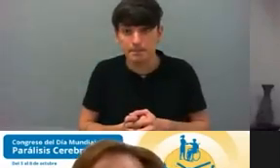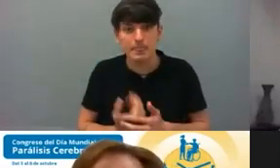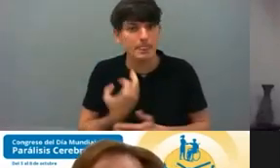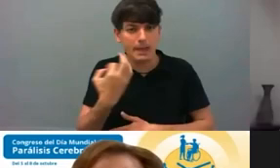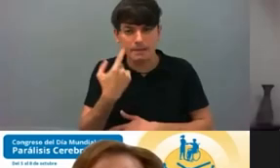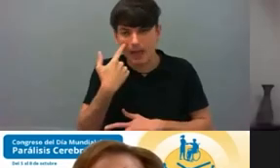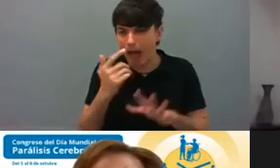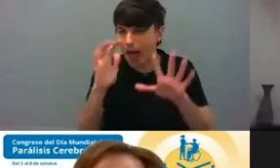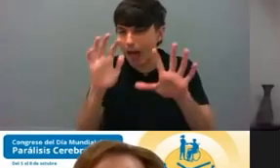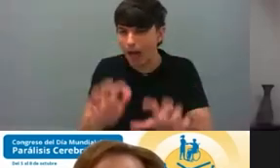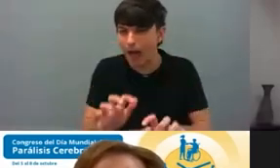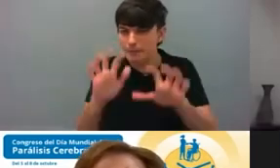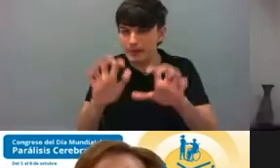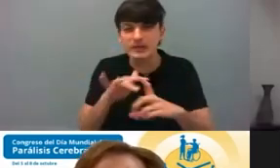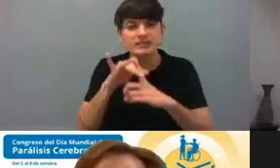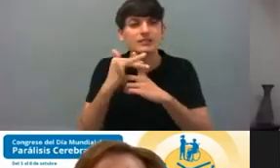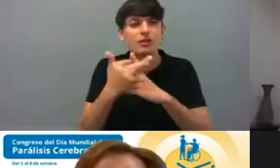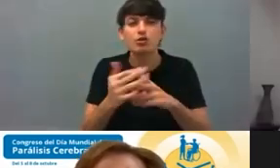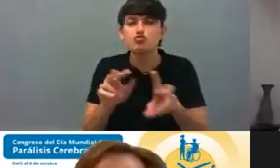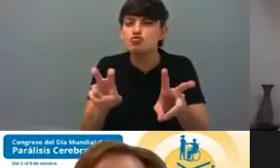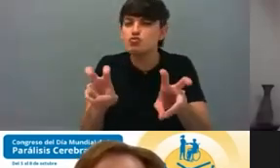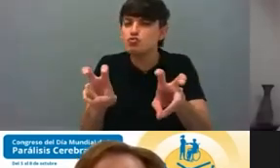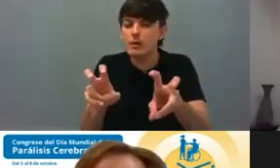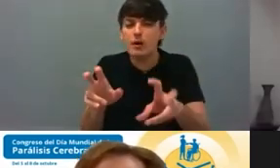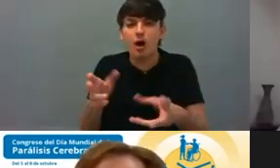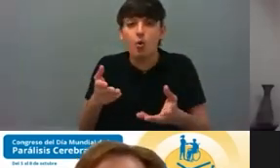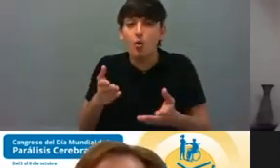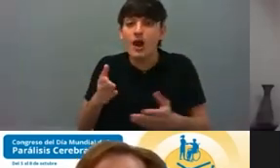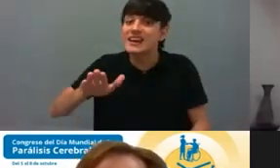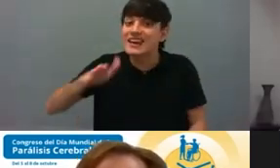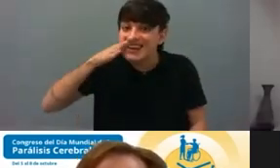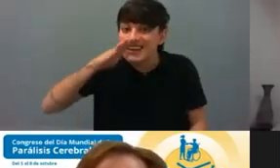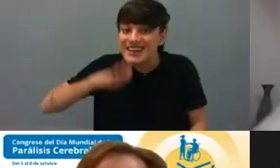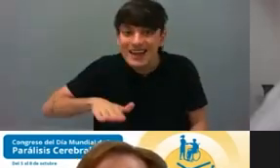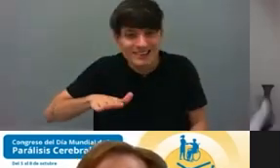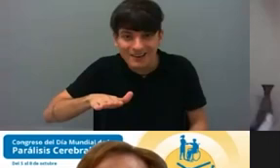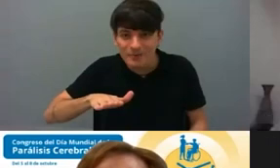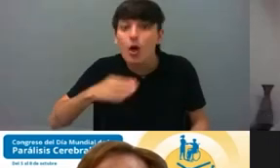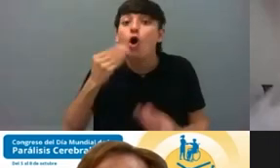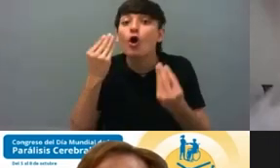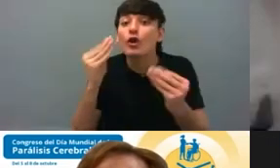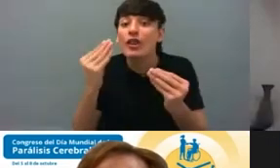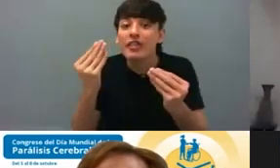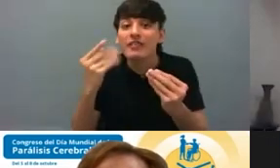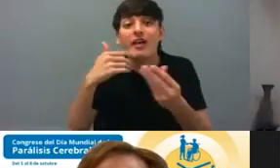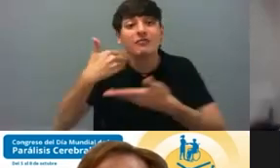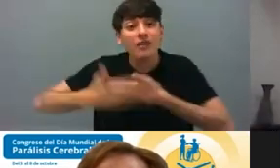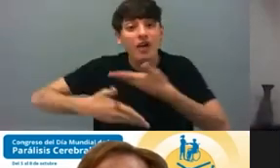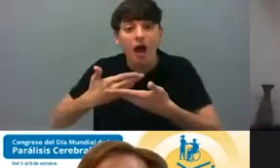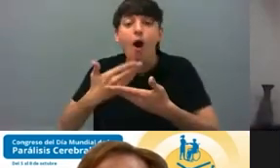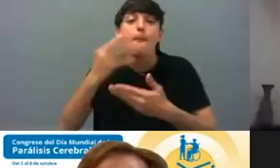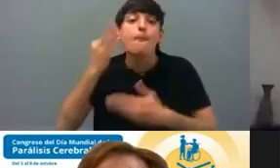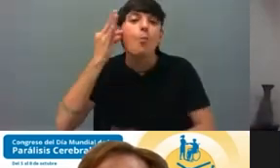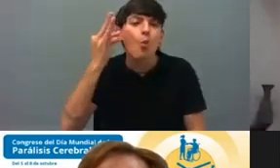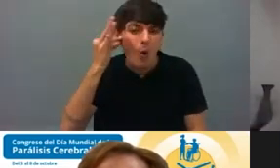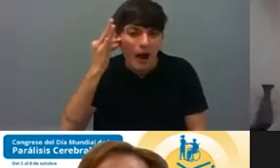aprender a vivir con esa nueva situación de una niña que ya no es niña, que ya es adolescente, cuando sea mujer, cuando tenga su pareja, cuando tenga